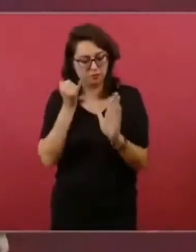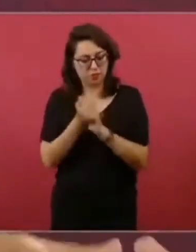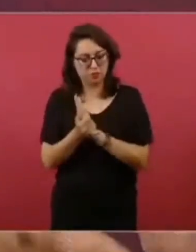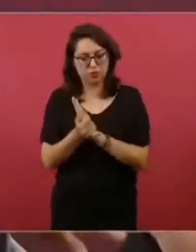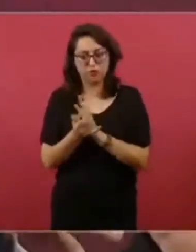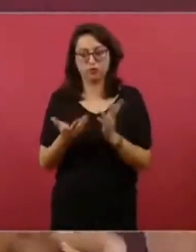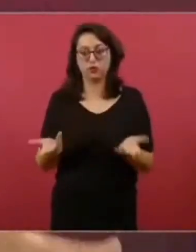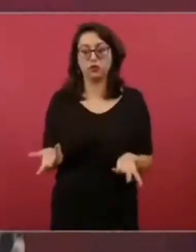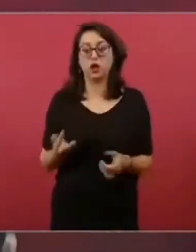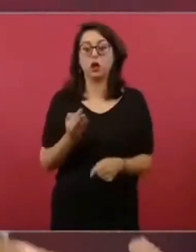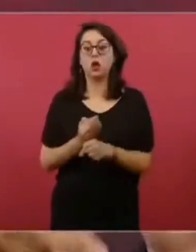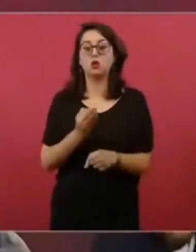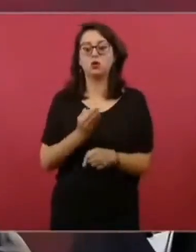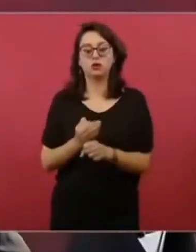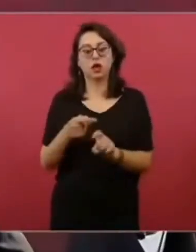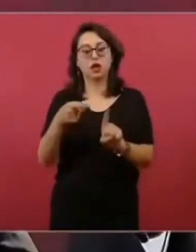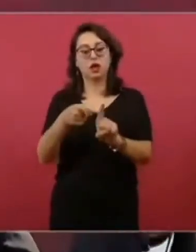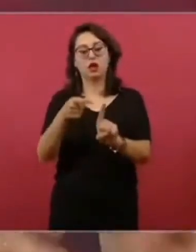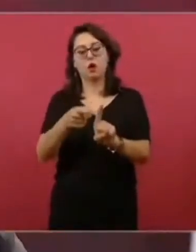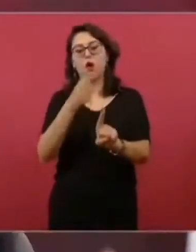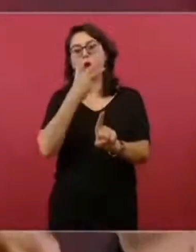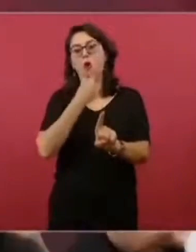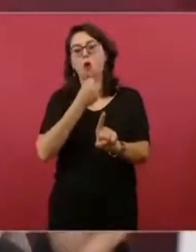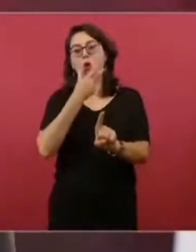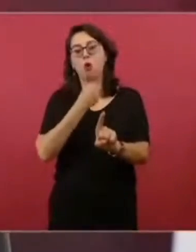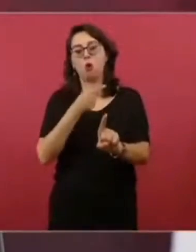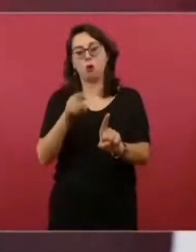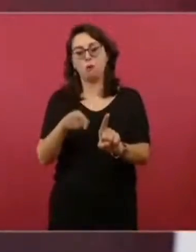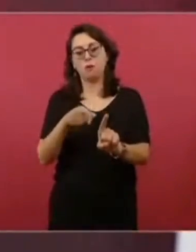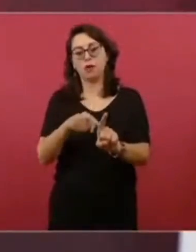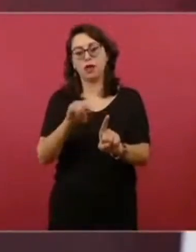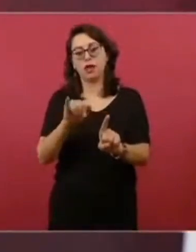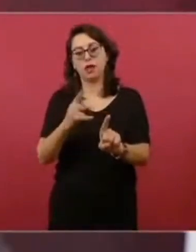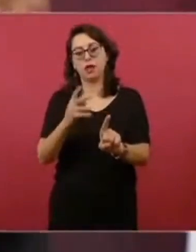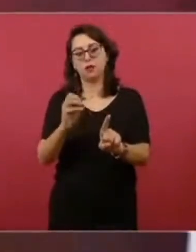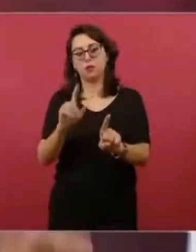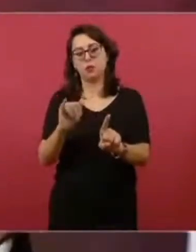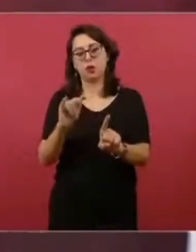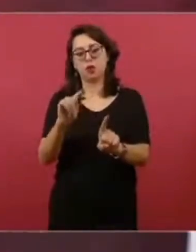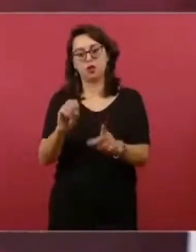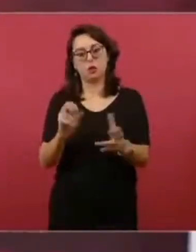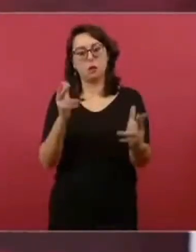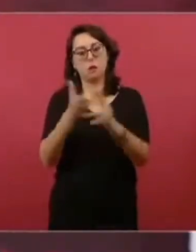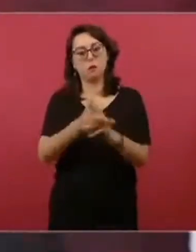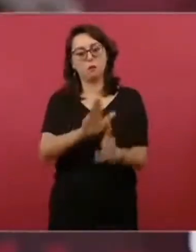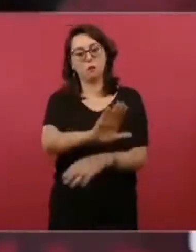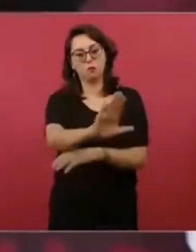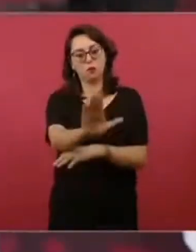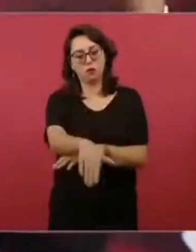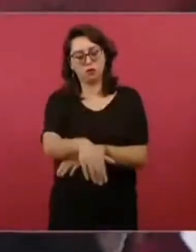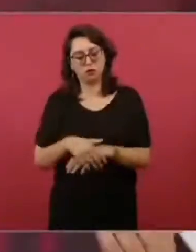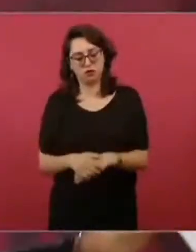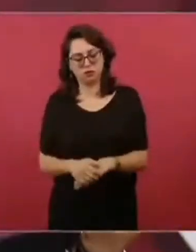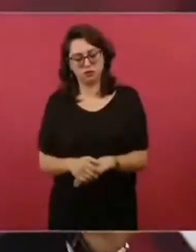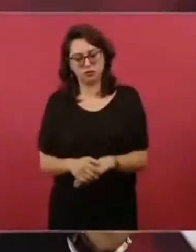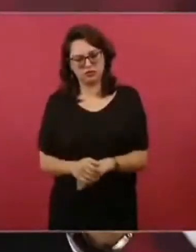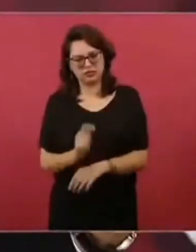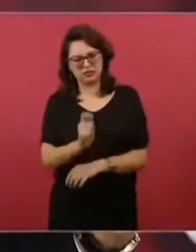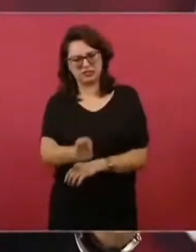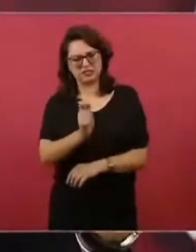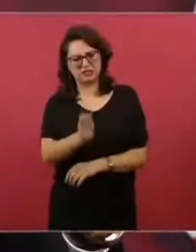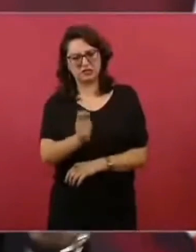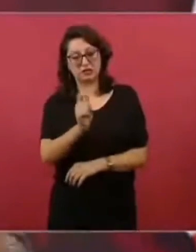el asesinato lamentable del señor Hipólito Mora hoy sin